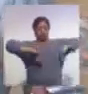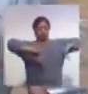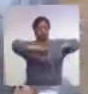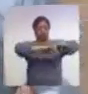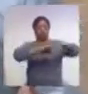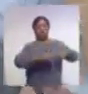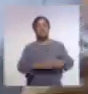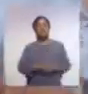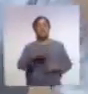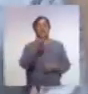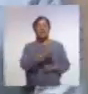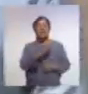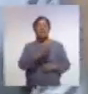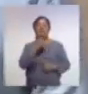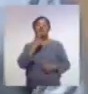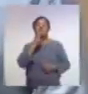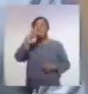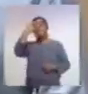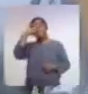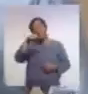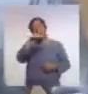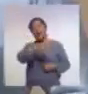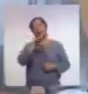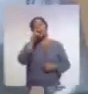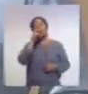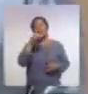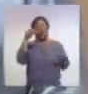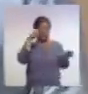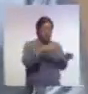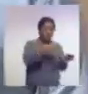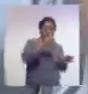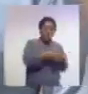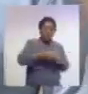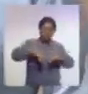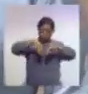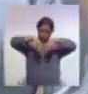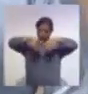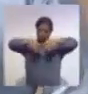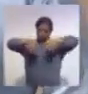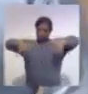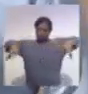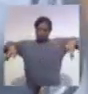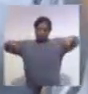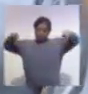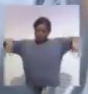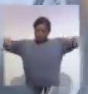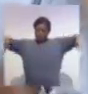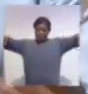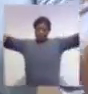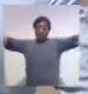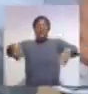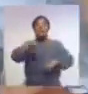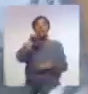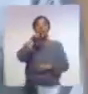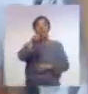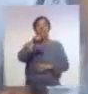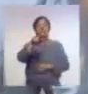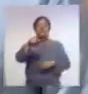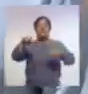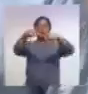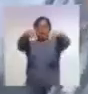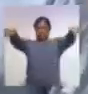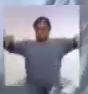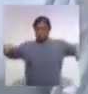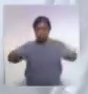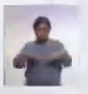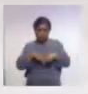sirve para que pueda ahí caer el agua y que no se encharque en lo que es el pasto. Se hicieron 17 de estos transmines en todo lo que es